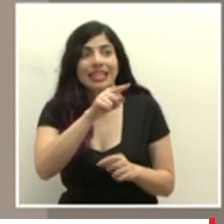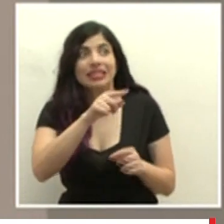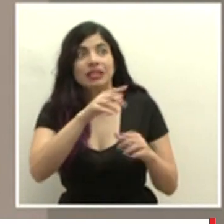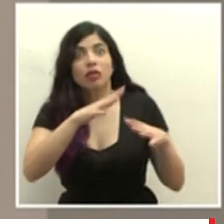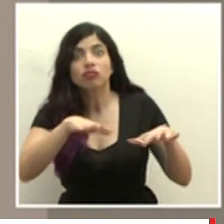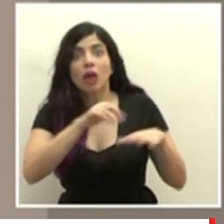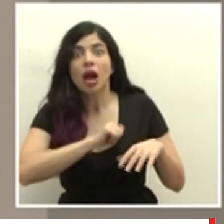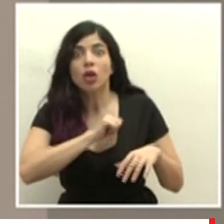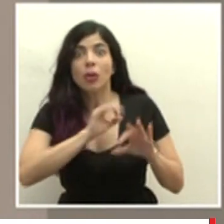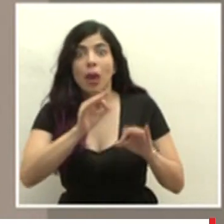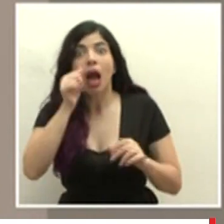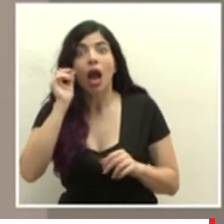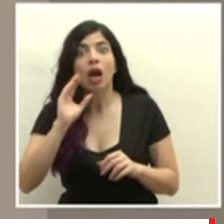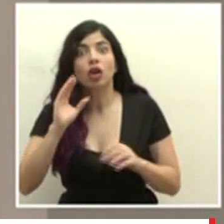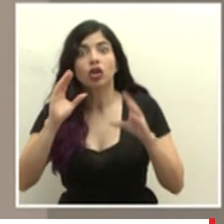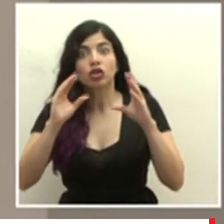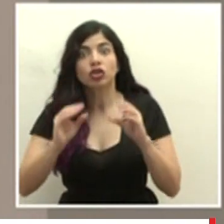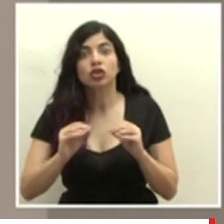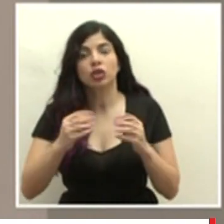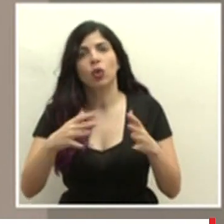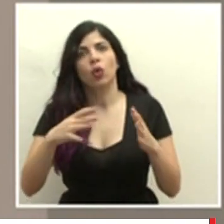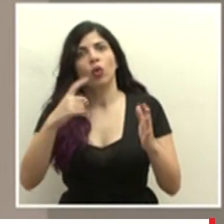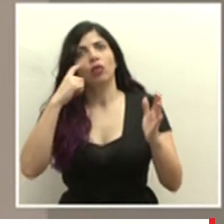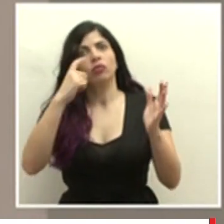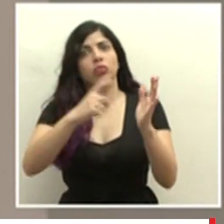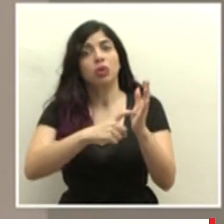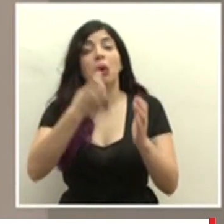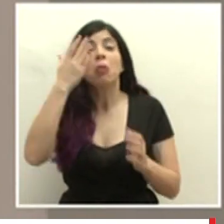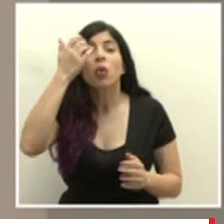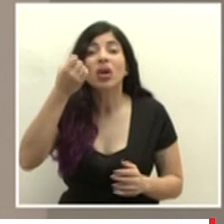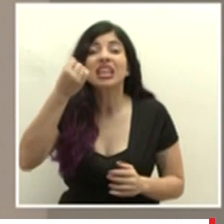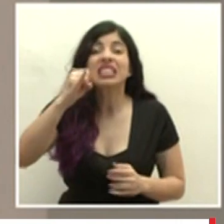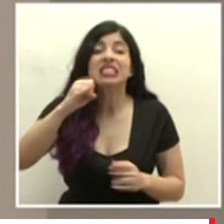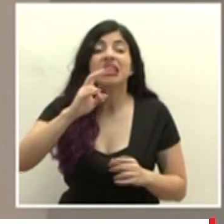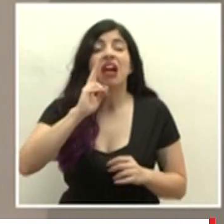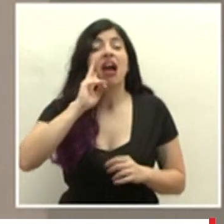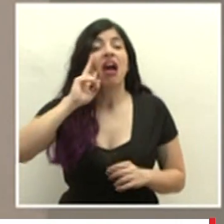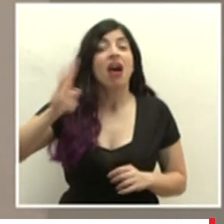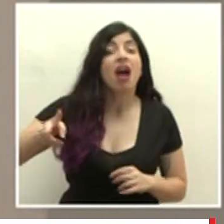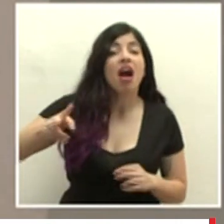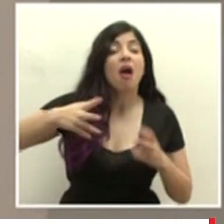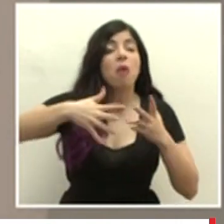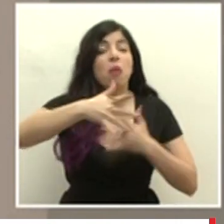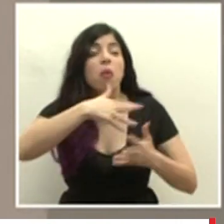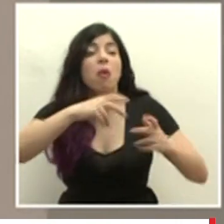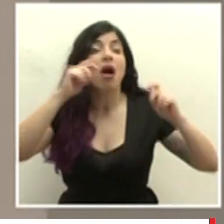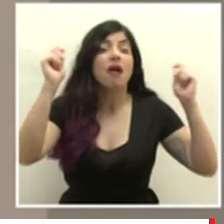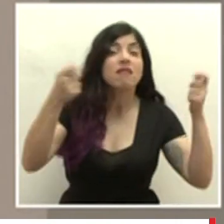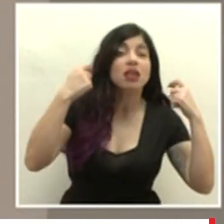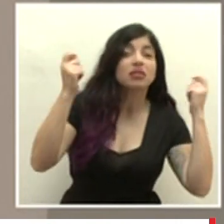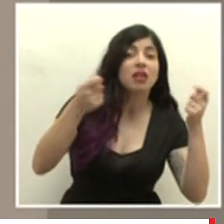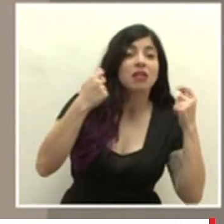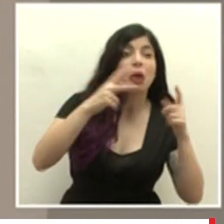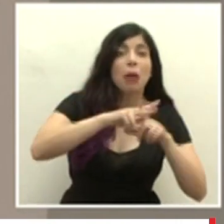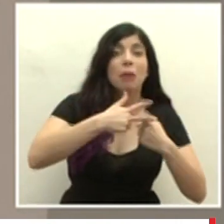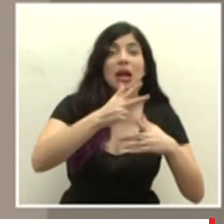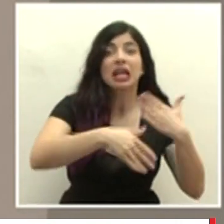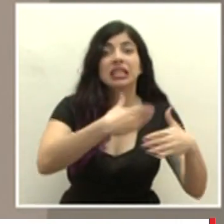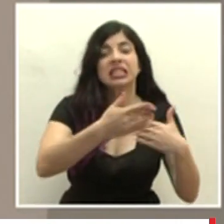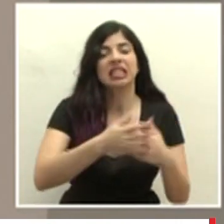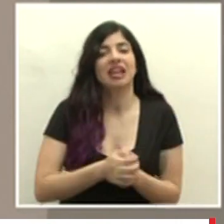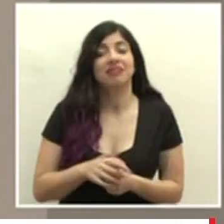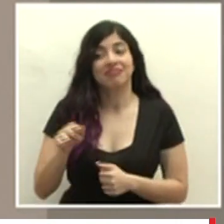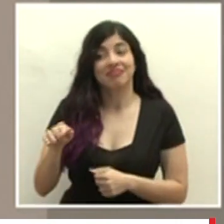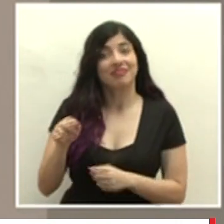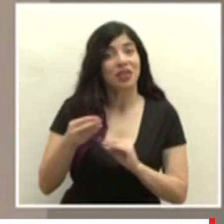porque lo que yo indicaba, o sea, si empezamos de verdad a romper, a hacer celebraciones, a romper burbujas sociales, ya no van a ser